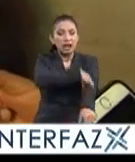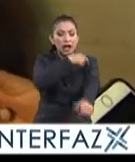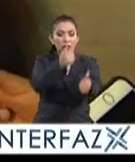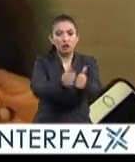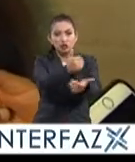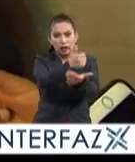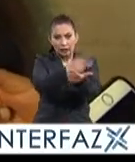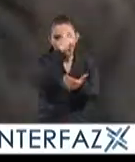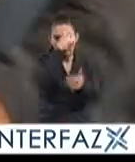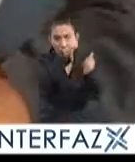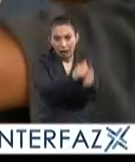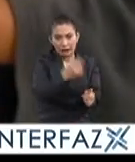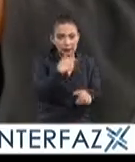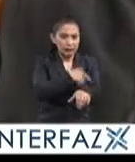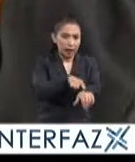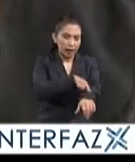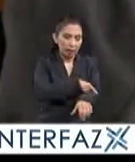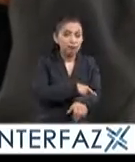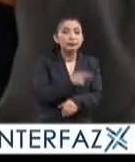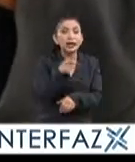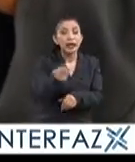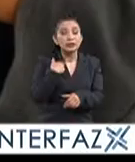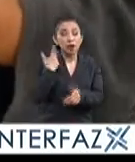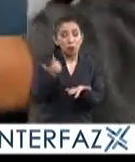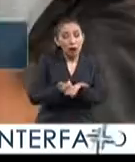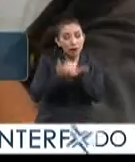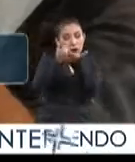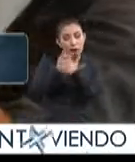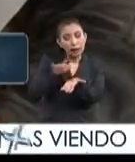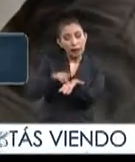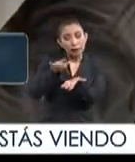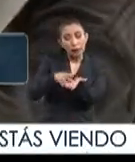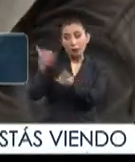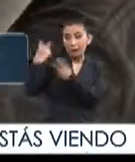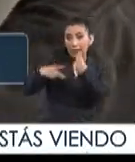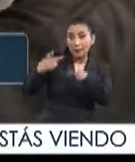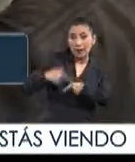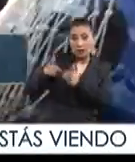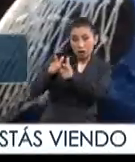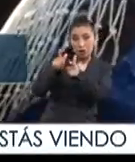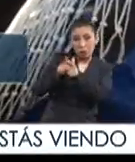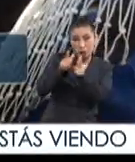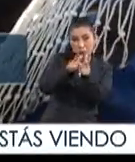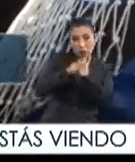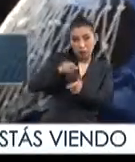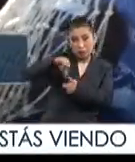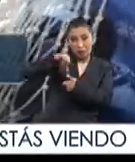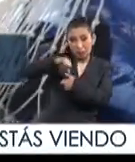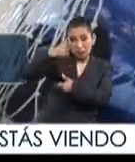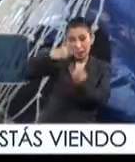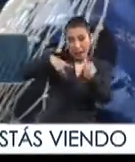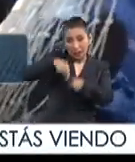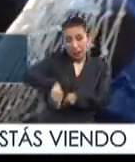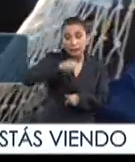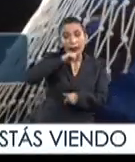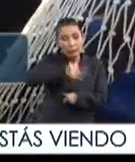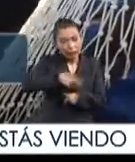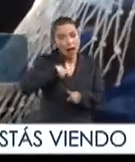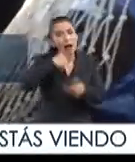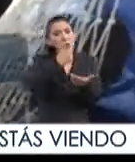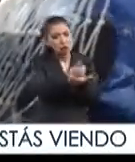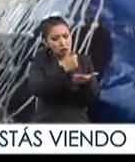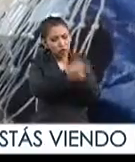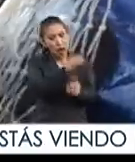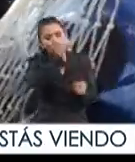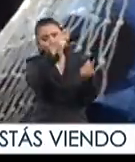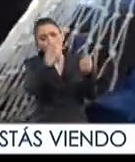la Ciudad de México. Estas medidas no solo se han implementado con la llegada de los migrantes centroamericanos a nuestro país, sino también con